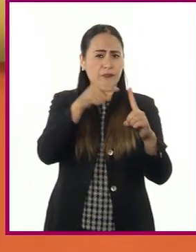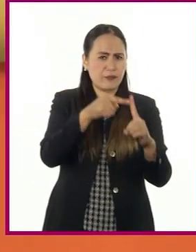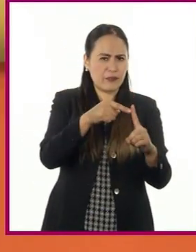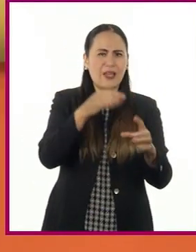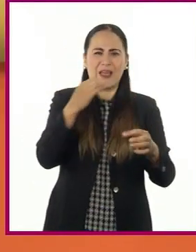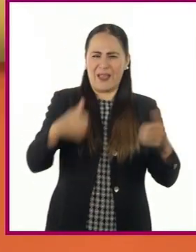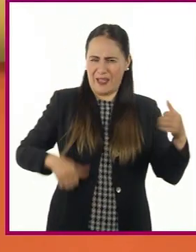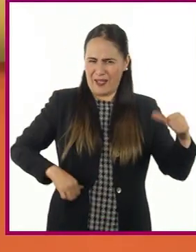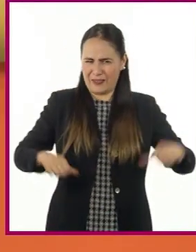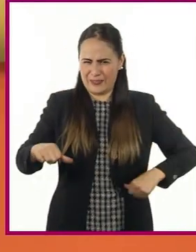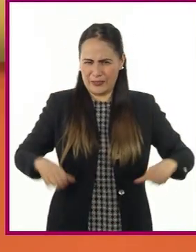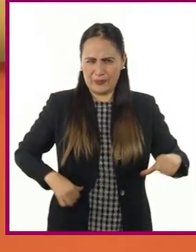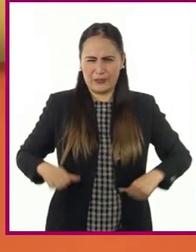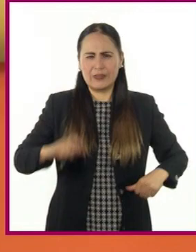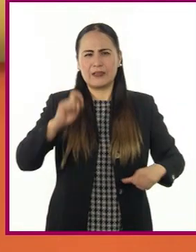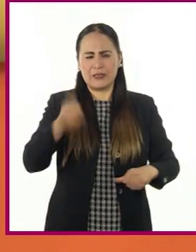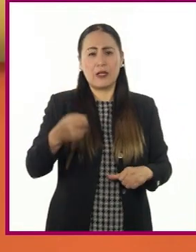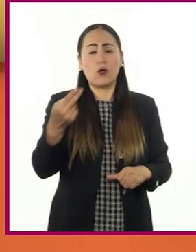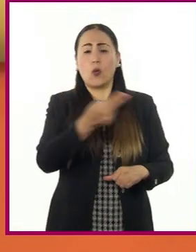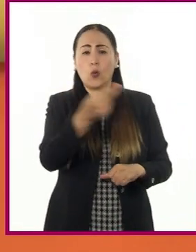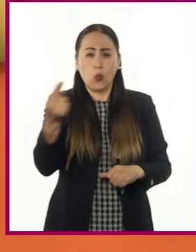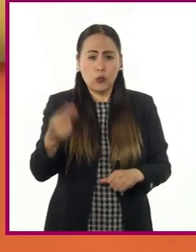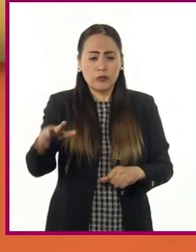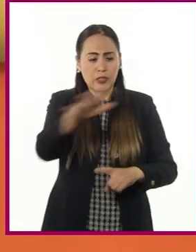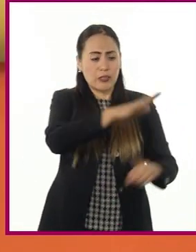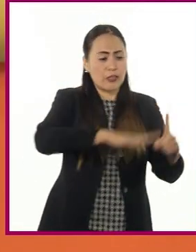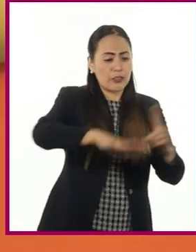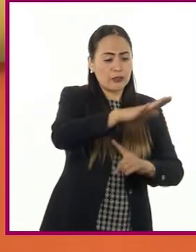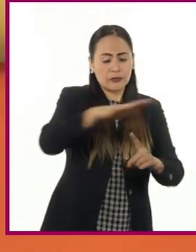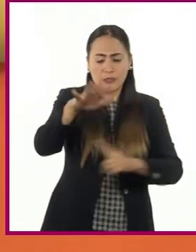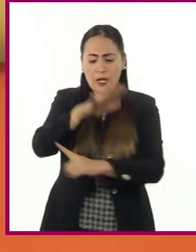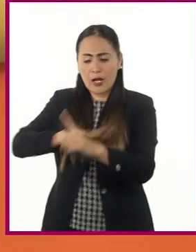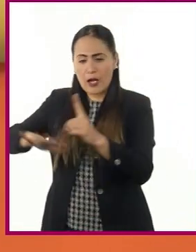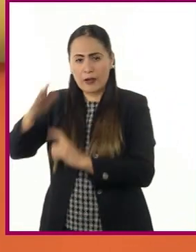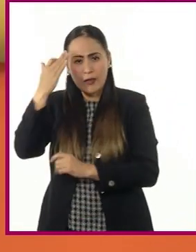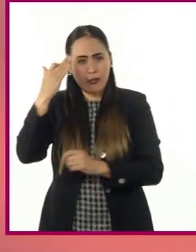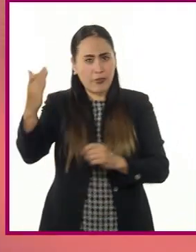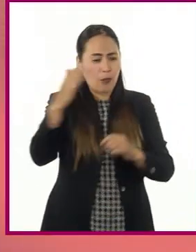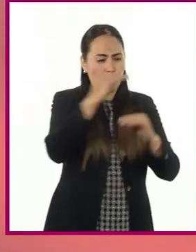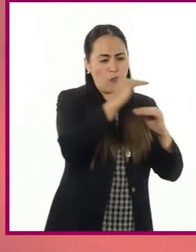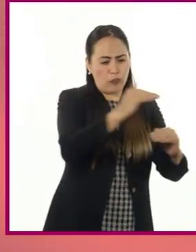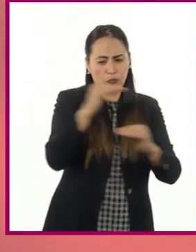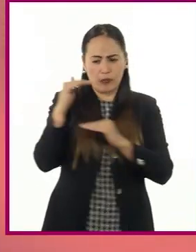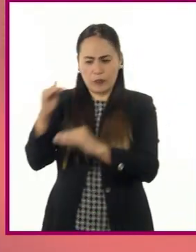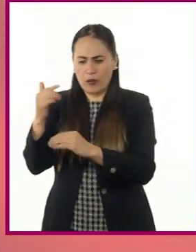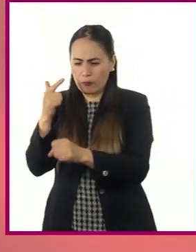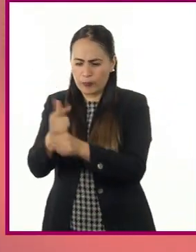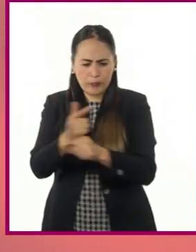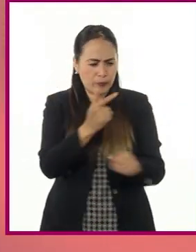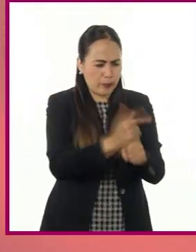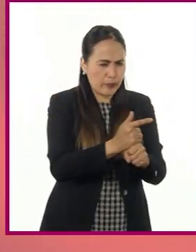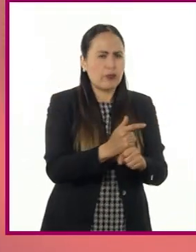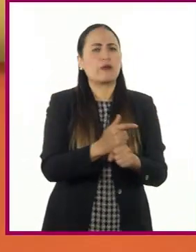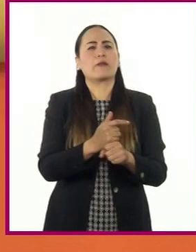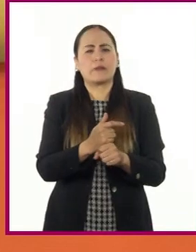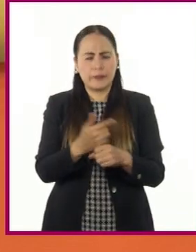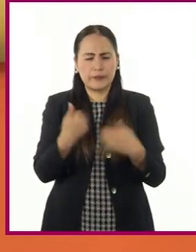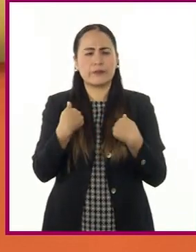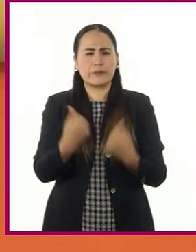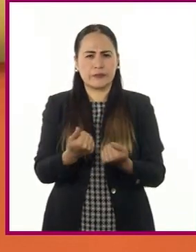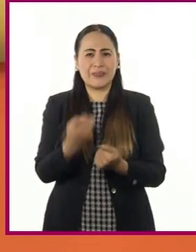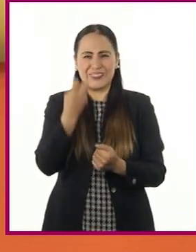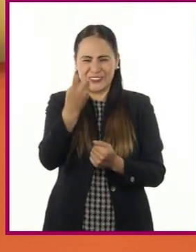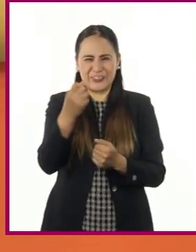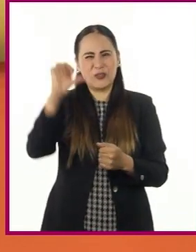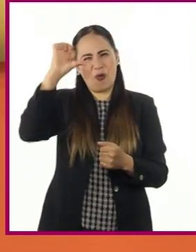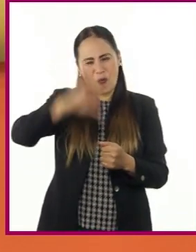ustedes analicen e identifiquen el contexto y la época en la que fue escrito. Con ello estaremos cumpliendo